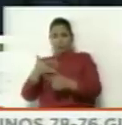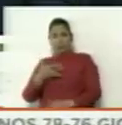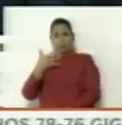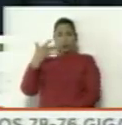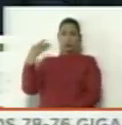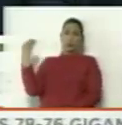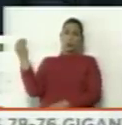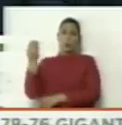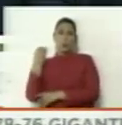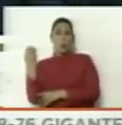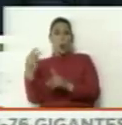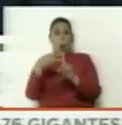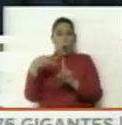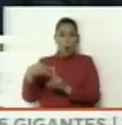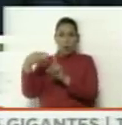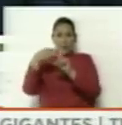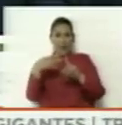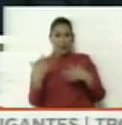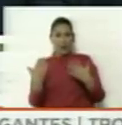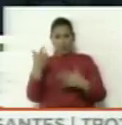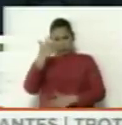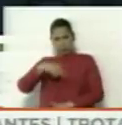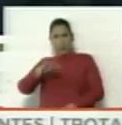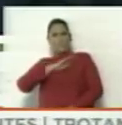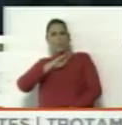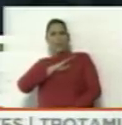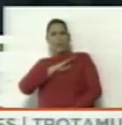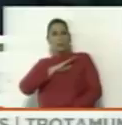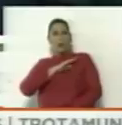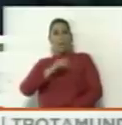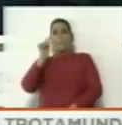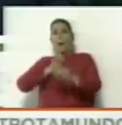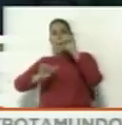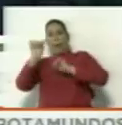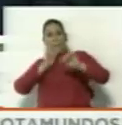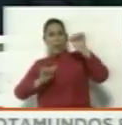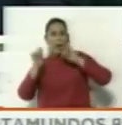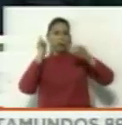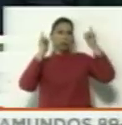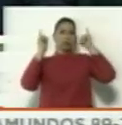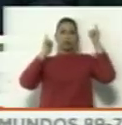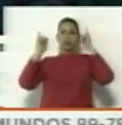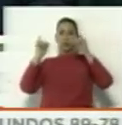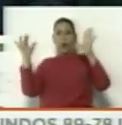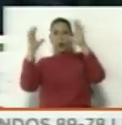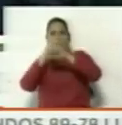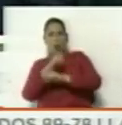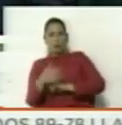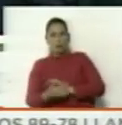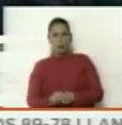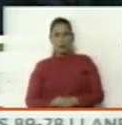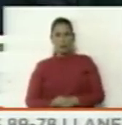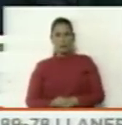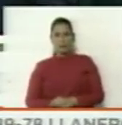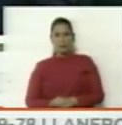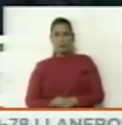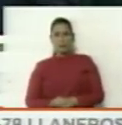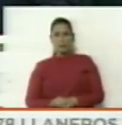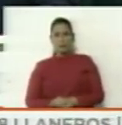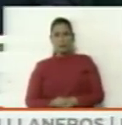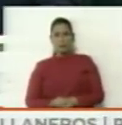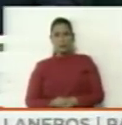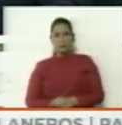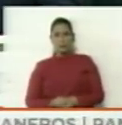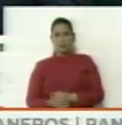ellos, estaban gastándolo en alcohol, en discotecas todas las noches y lo estaban